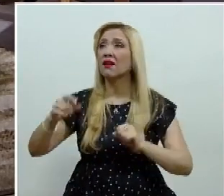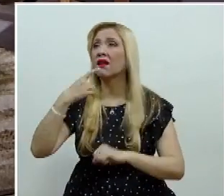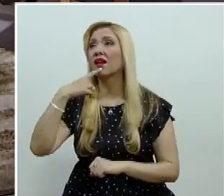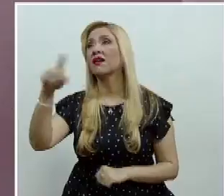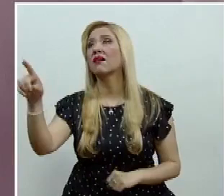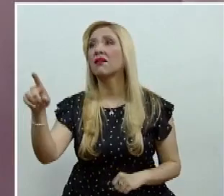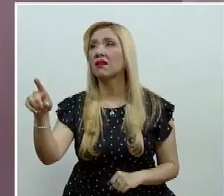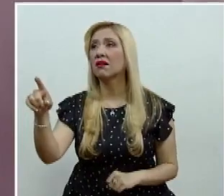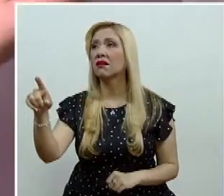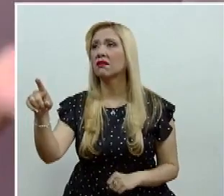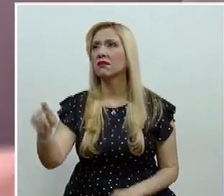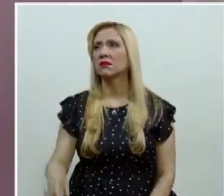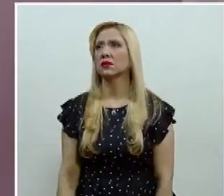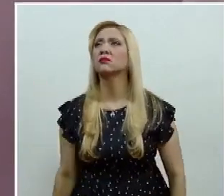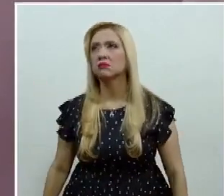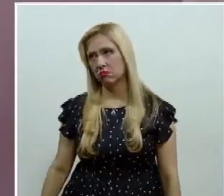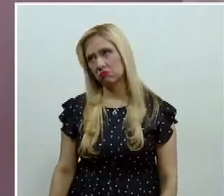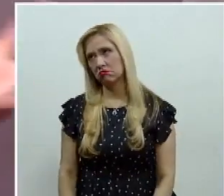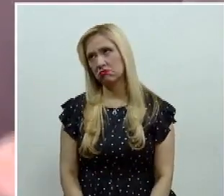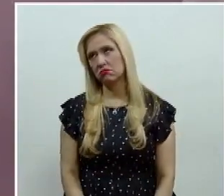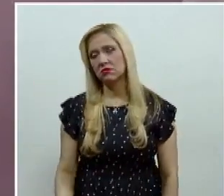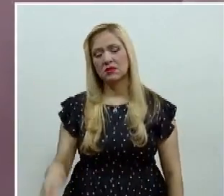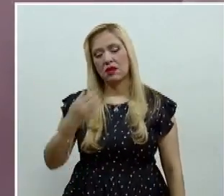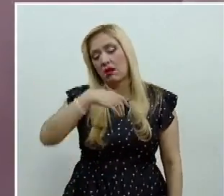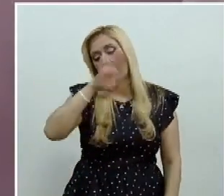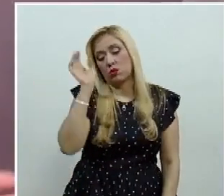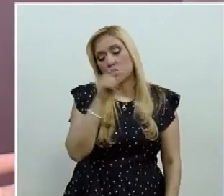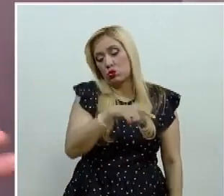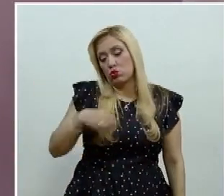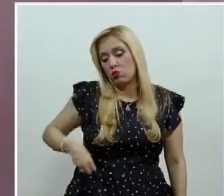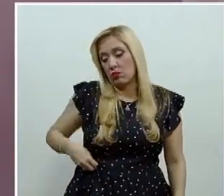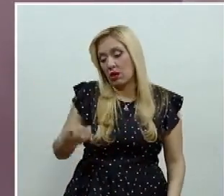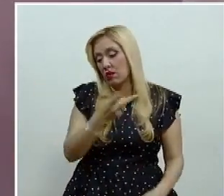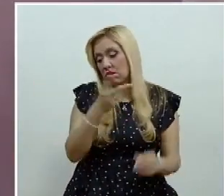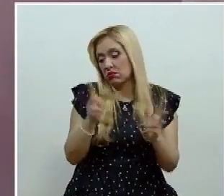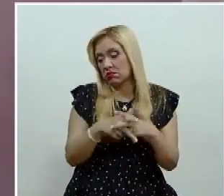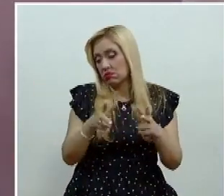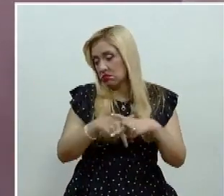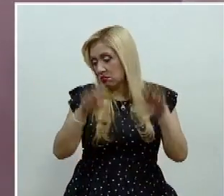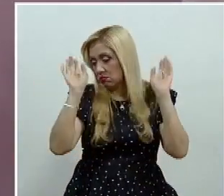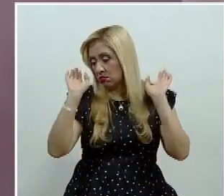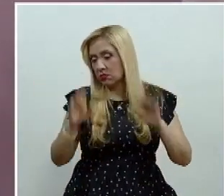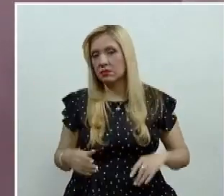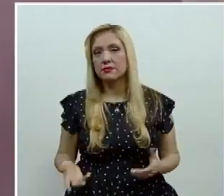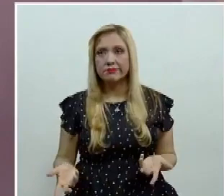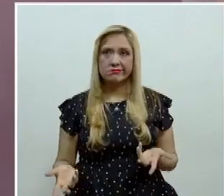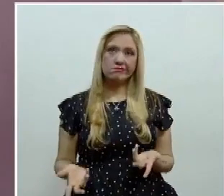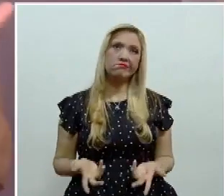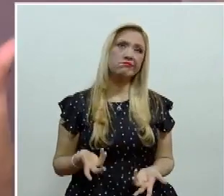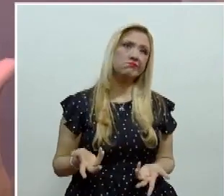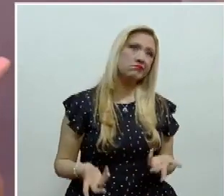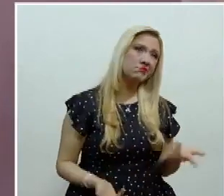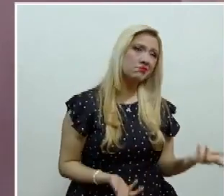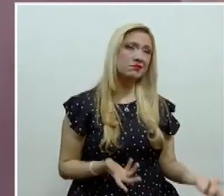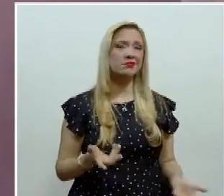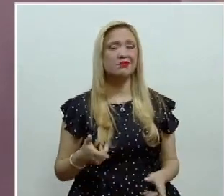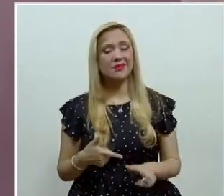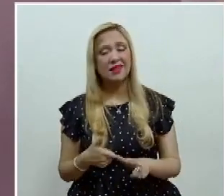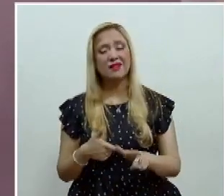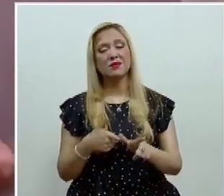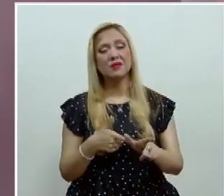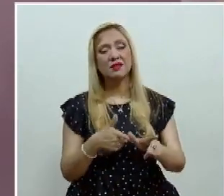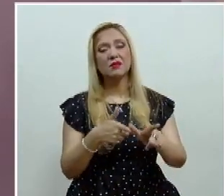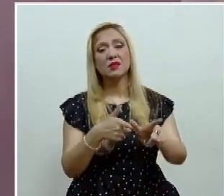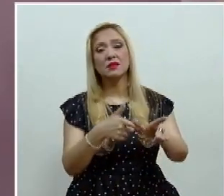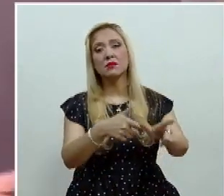lo mejor la autoridad le dijo pues son problemas de pareja o tú tienes la culpa, y eso facilita de alguna manera que la violencia crezca y que yo diga